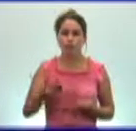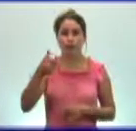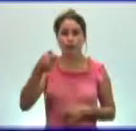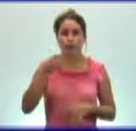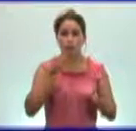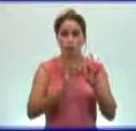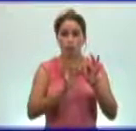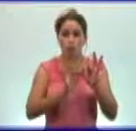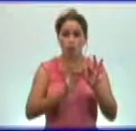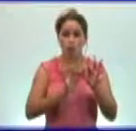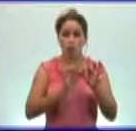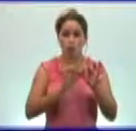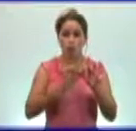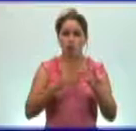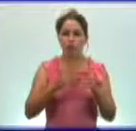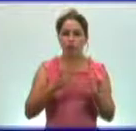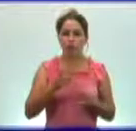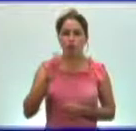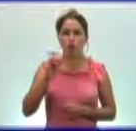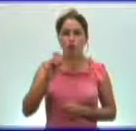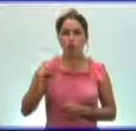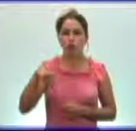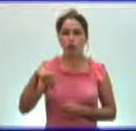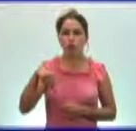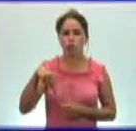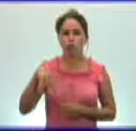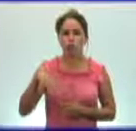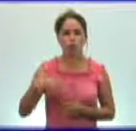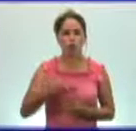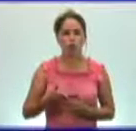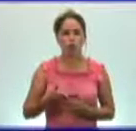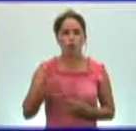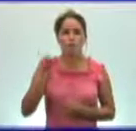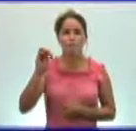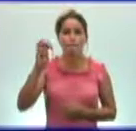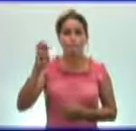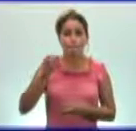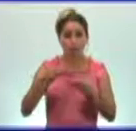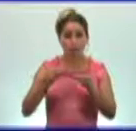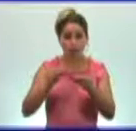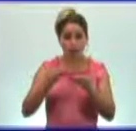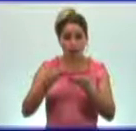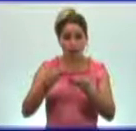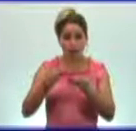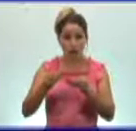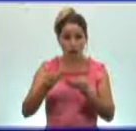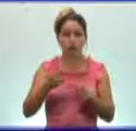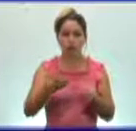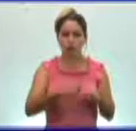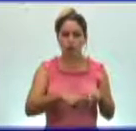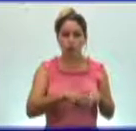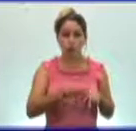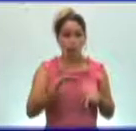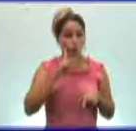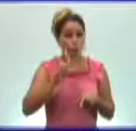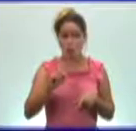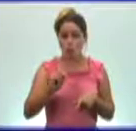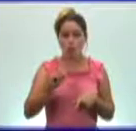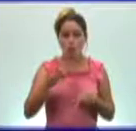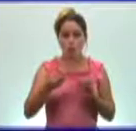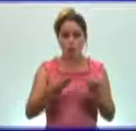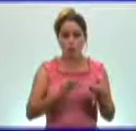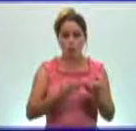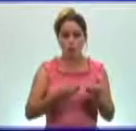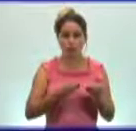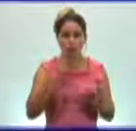que es un metal, con M, que ahí tienen la distribución electrónica, que nos referimos a un no metal. Aquí pueden ver también las cargas que pueden